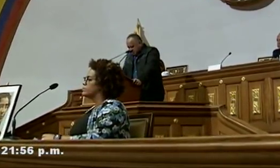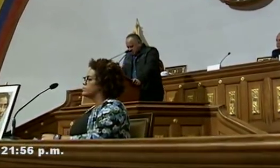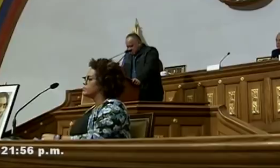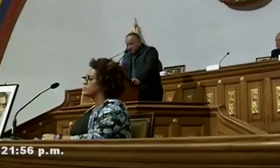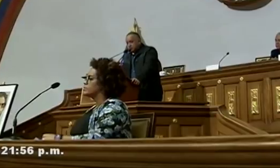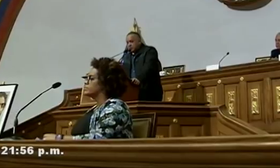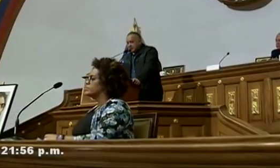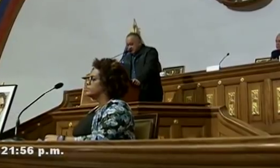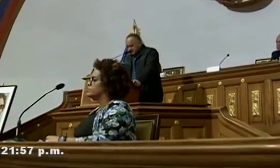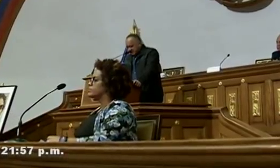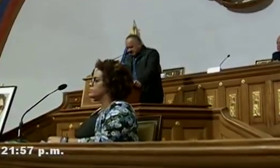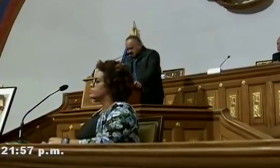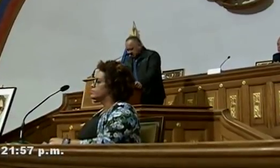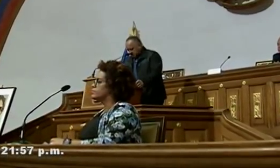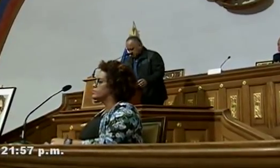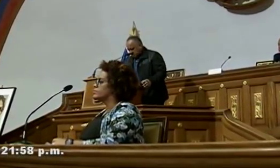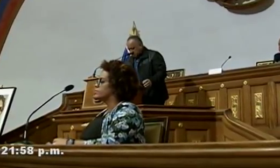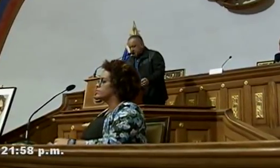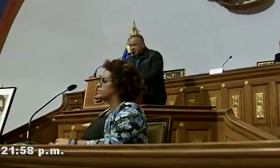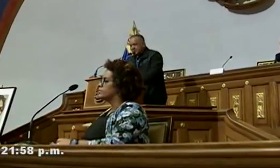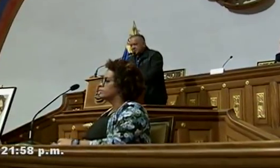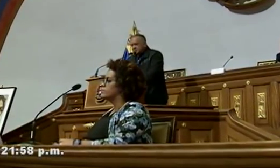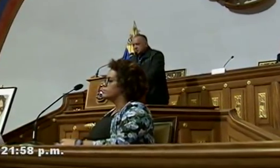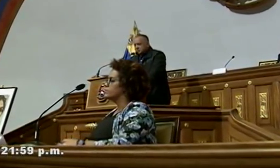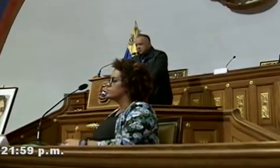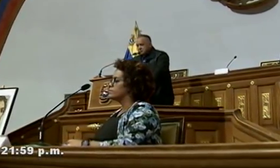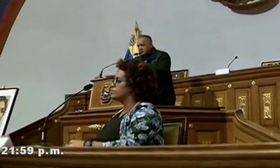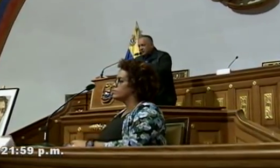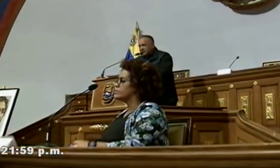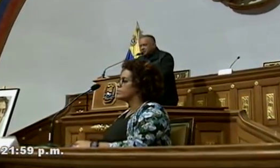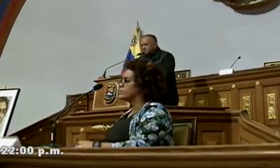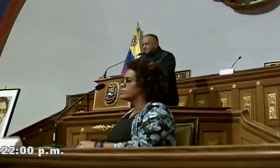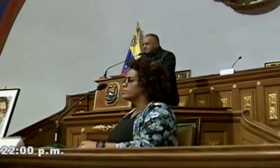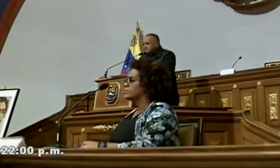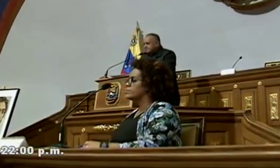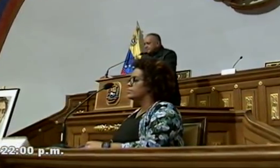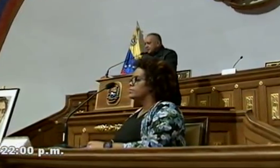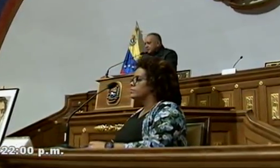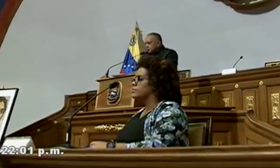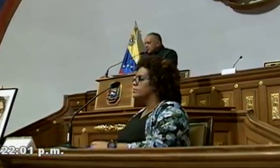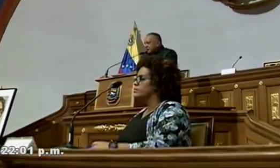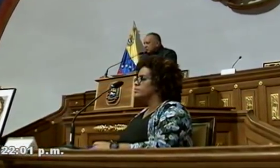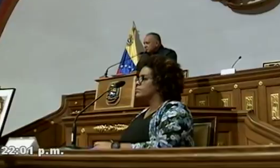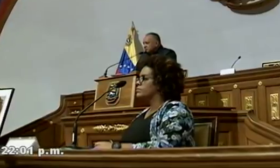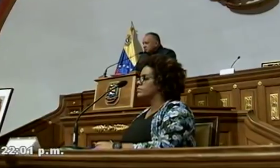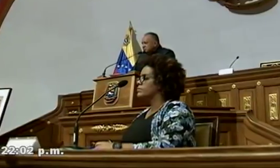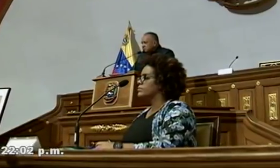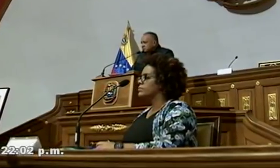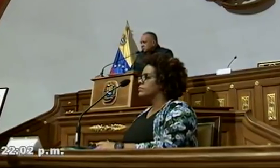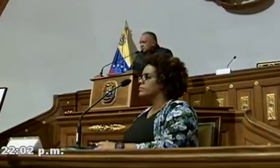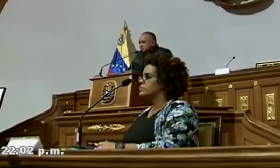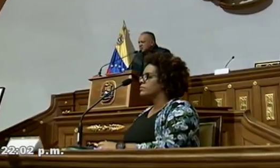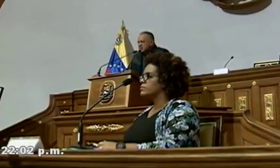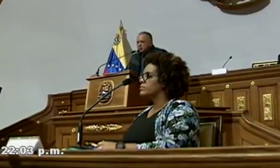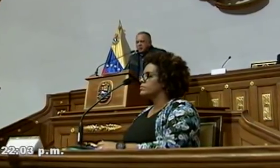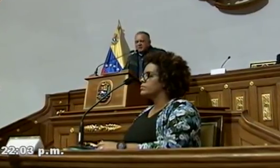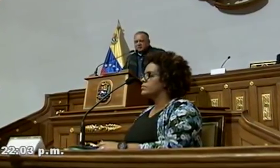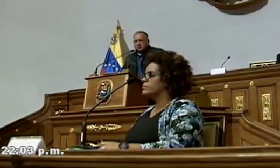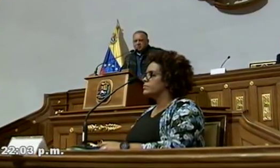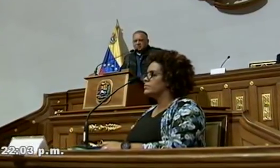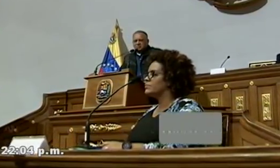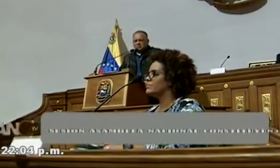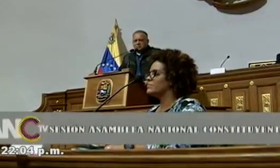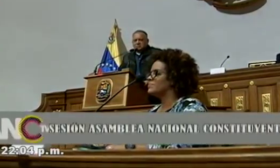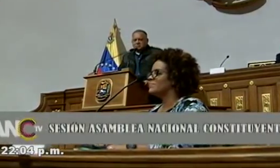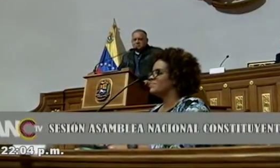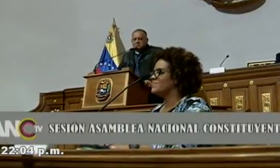Machado, Jesús María Casal y a Jesús Villavicencio, con Jesús Faría, eran diputados. ¿Quién tomó la